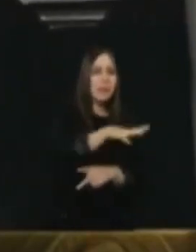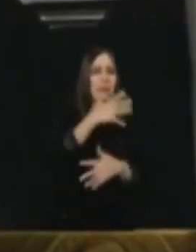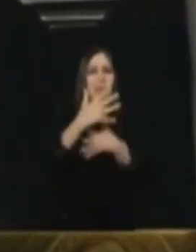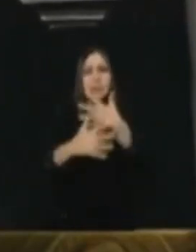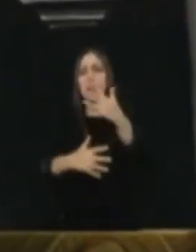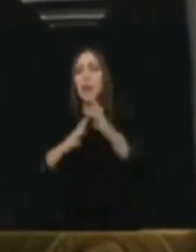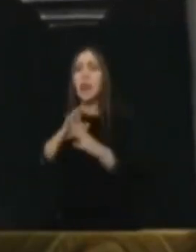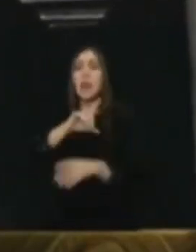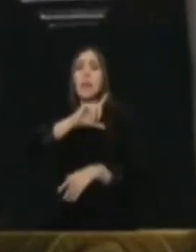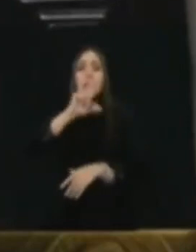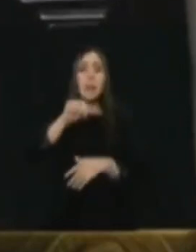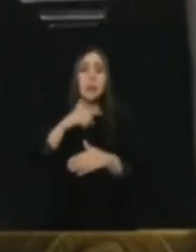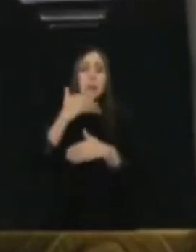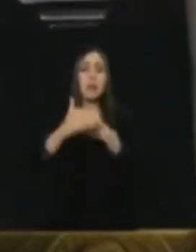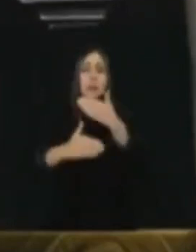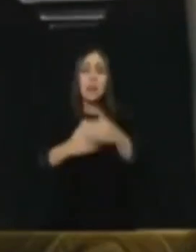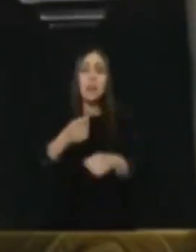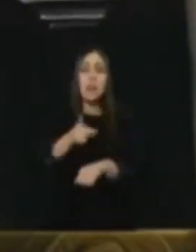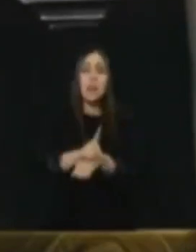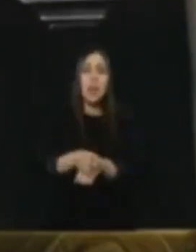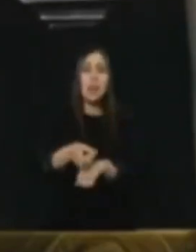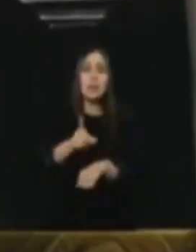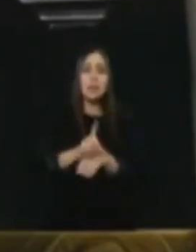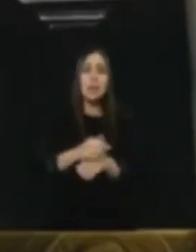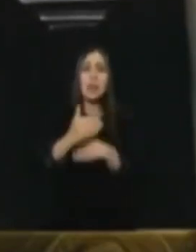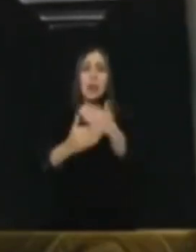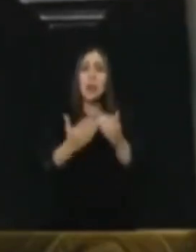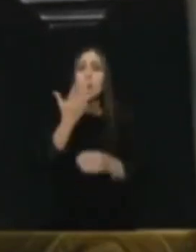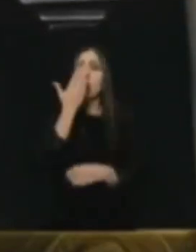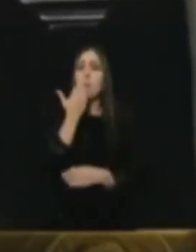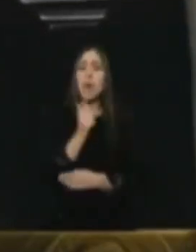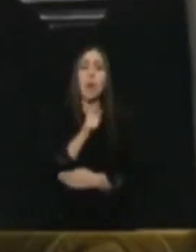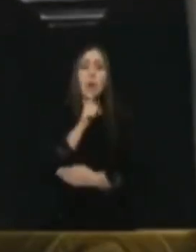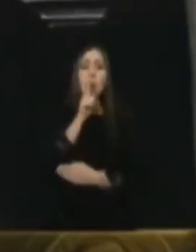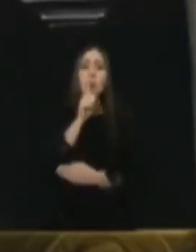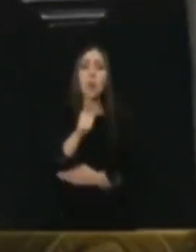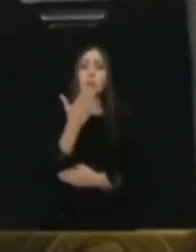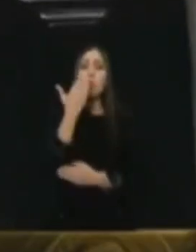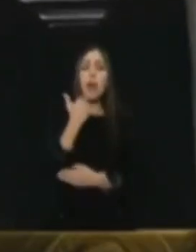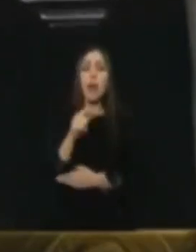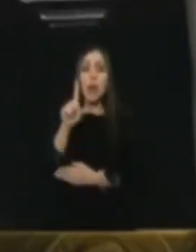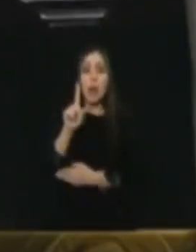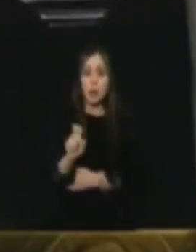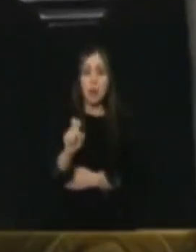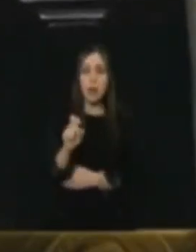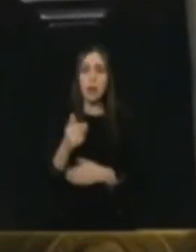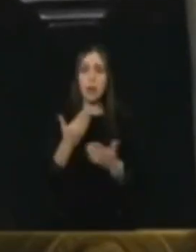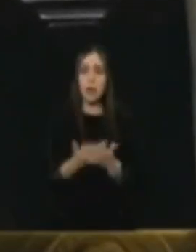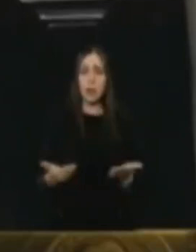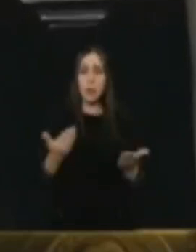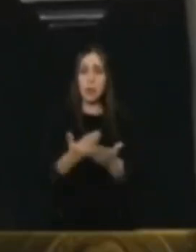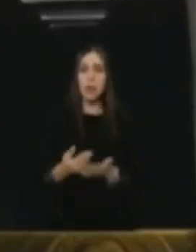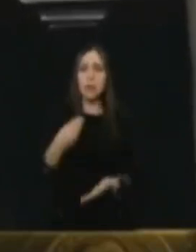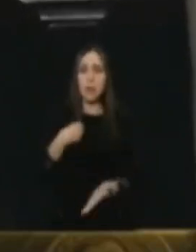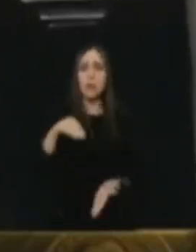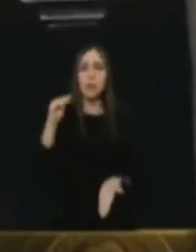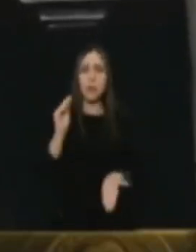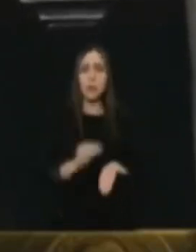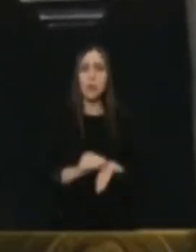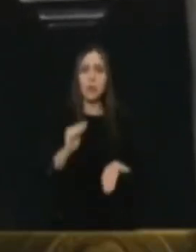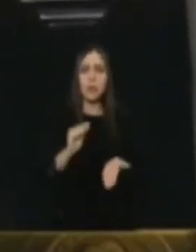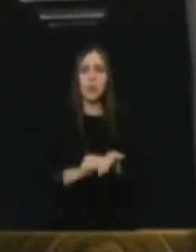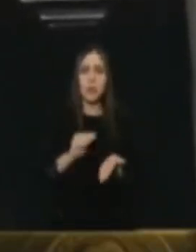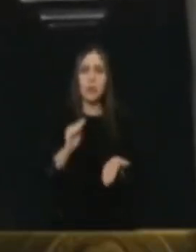y días sin agua y sin luz. Todavía soy de los que levantan